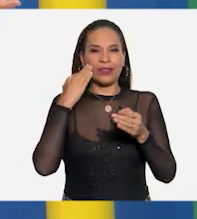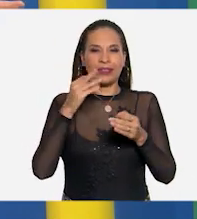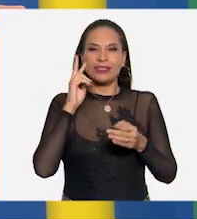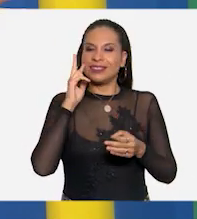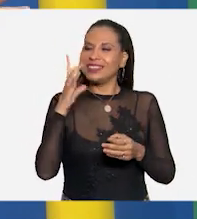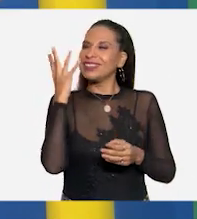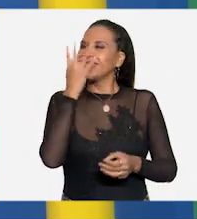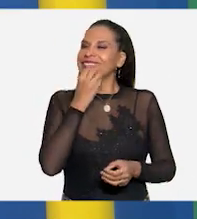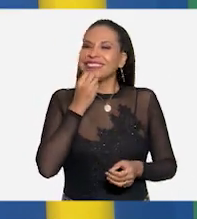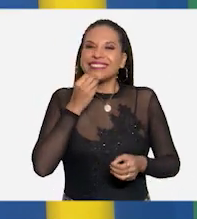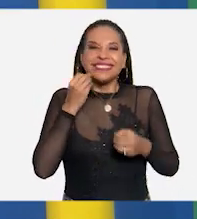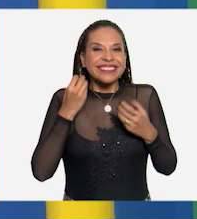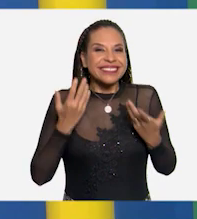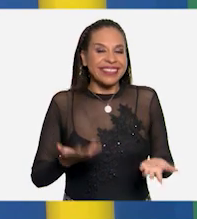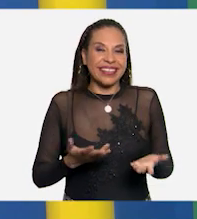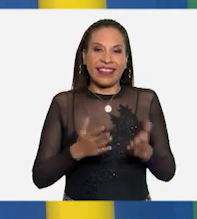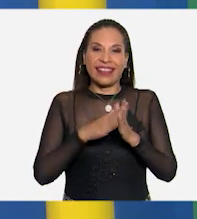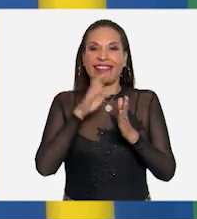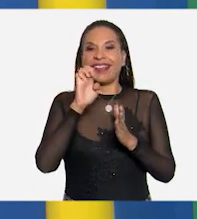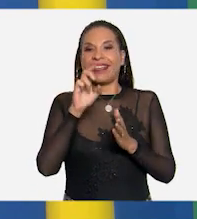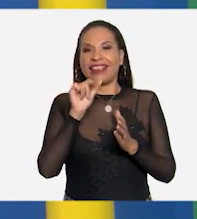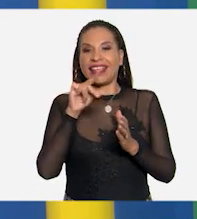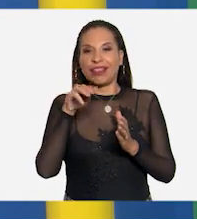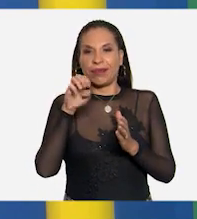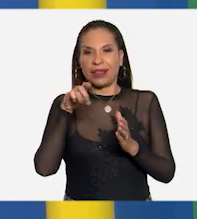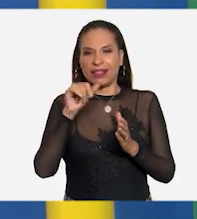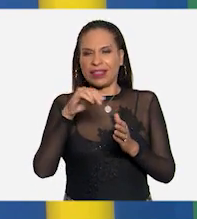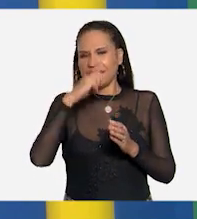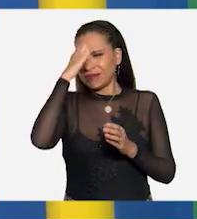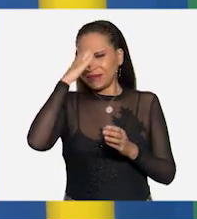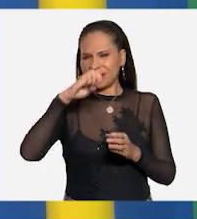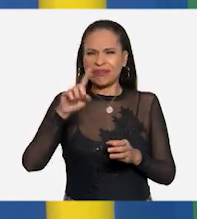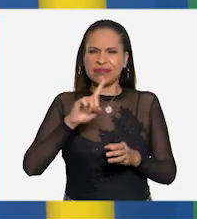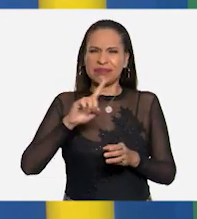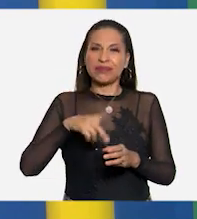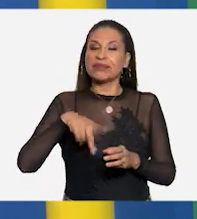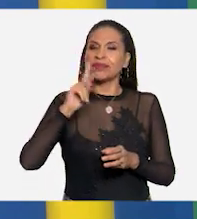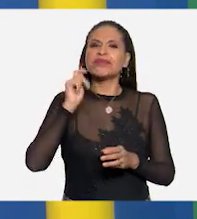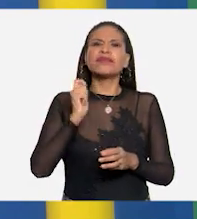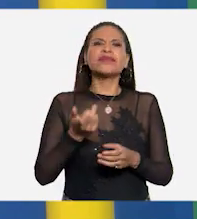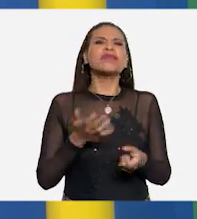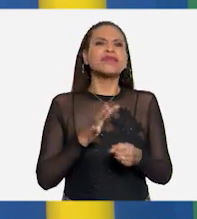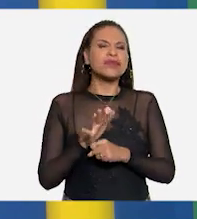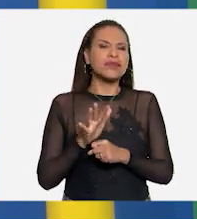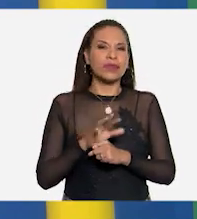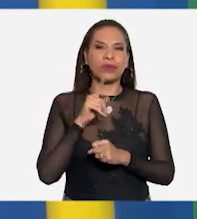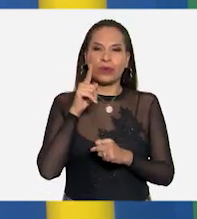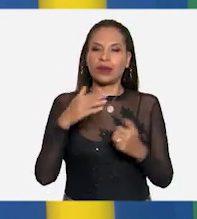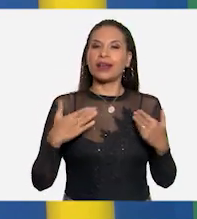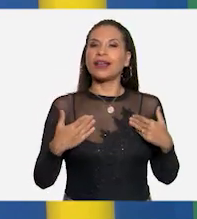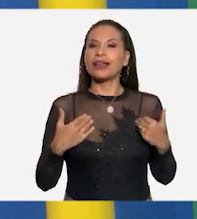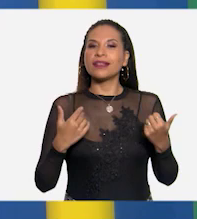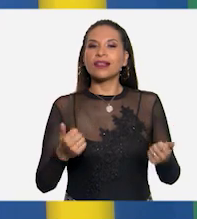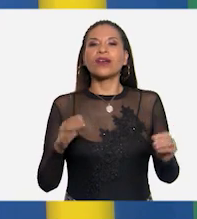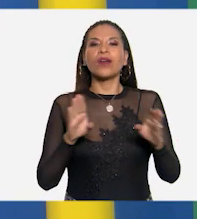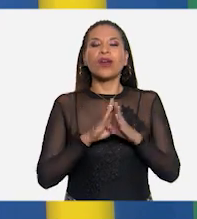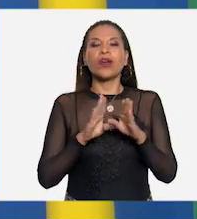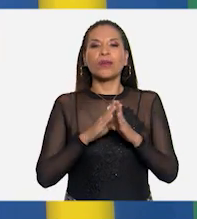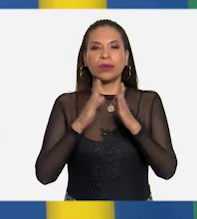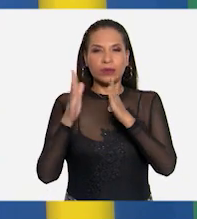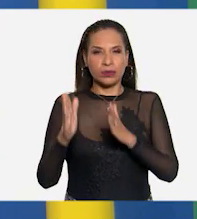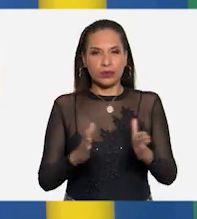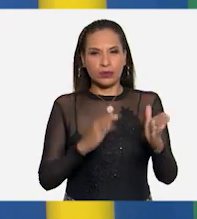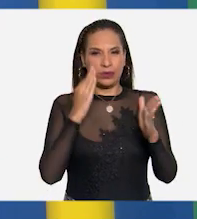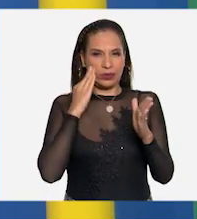tan fascinante que a la Edad Media ni la vas a extrañar tanto. Pero sobre todo, vas a comprender cómo se pasó de